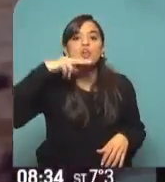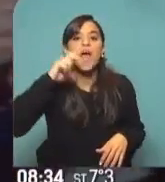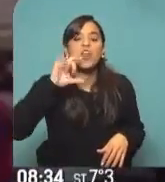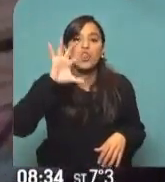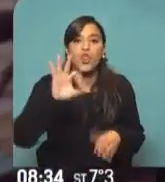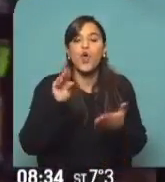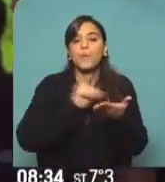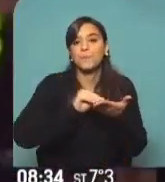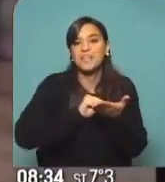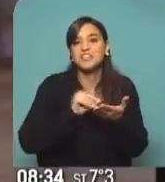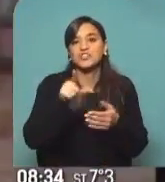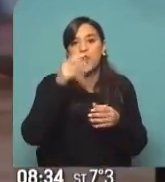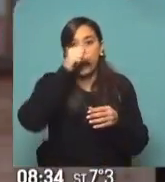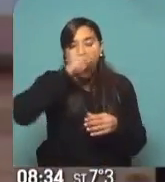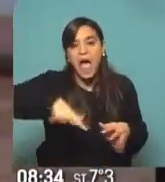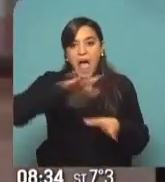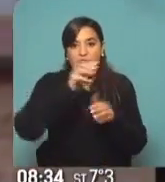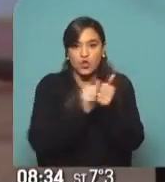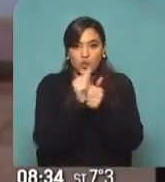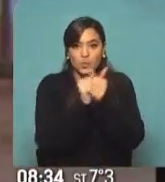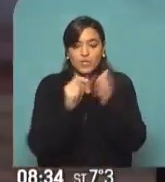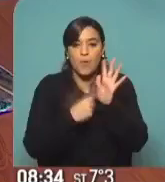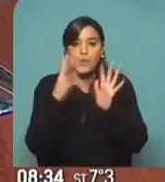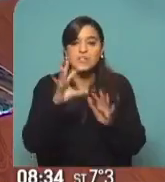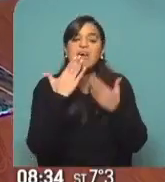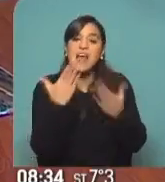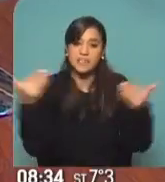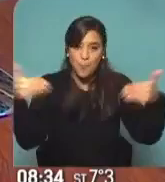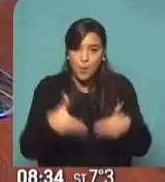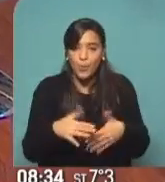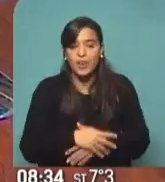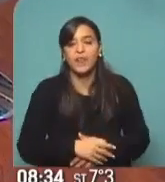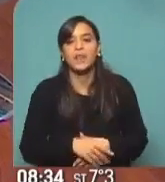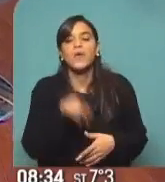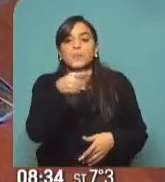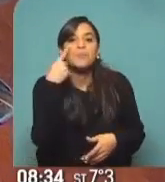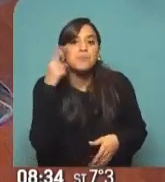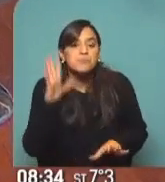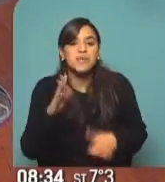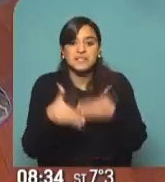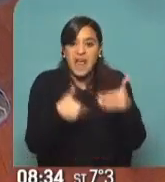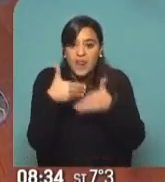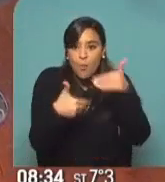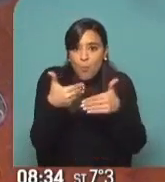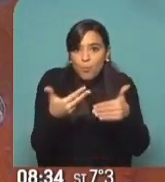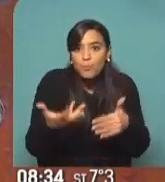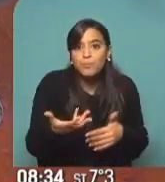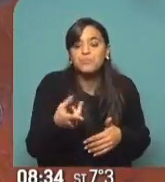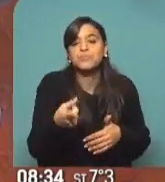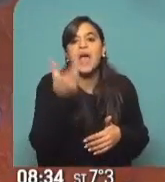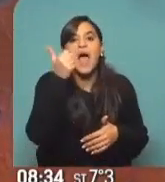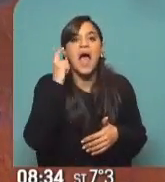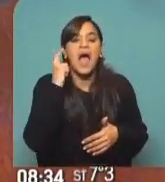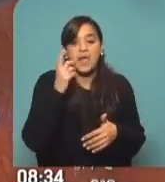ministro de agroindustria de la provincia de buenos aires- muy buenos días muchas gracias por venir crees que la recuperación de el agro bonaerense